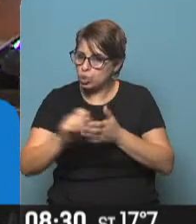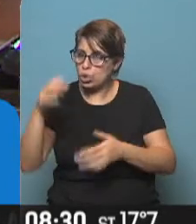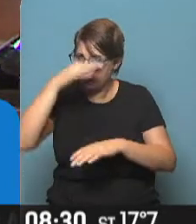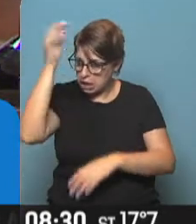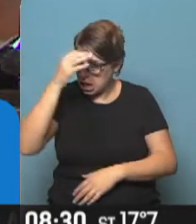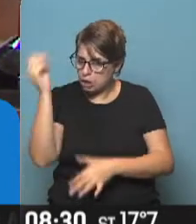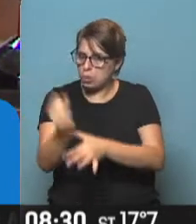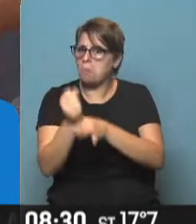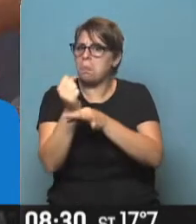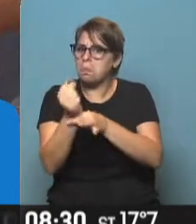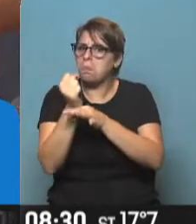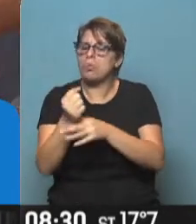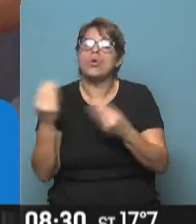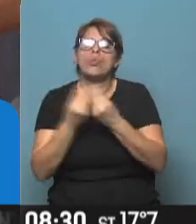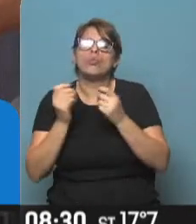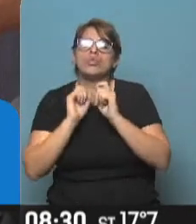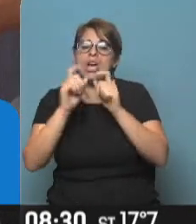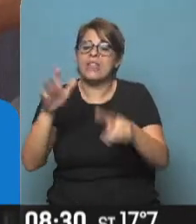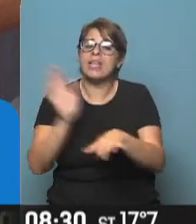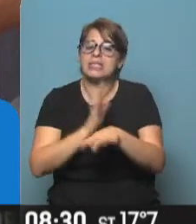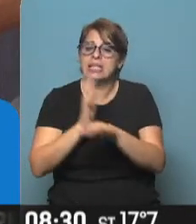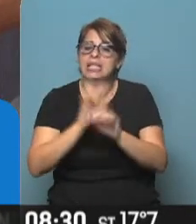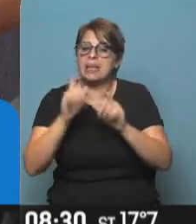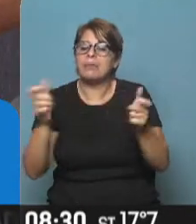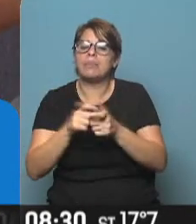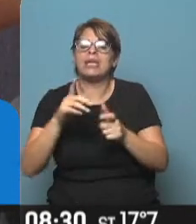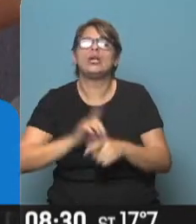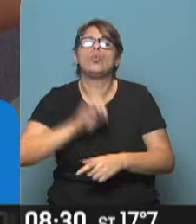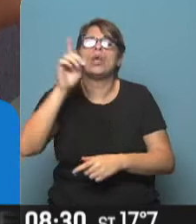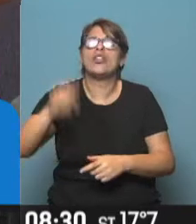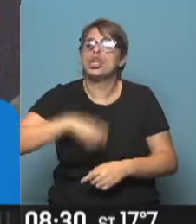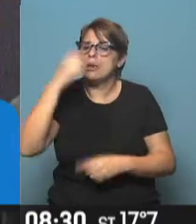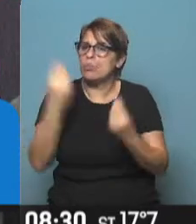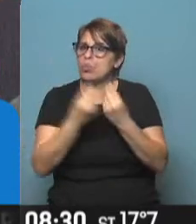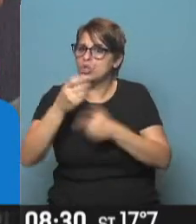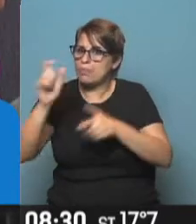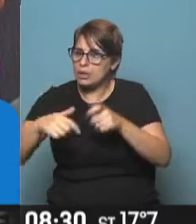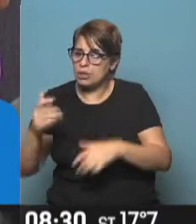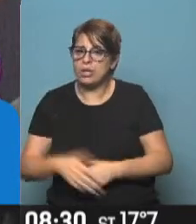se ha llevado muchas de sus obras al cine entre ellas un dios salvaje una serie de invitados